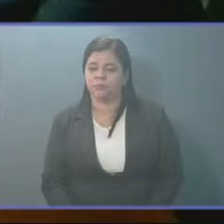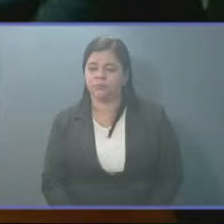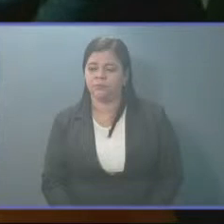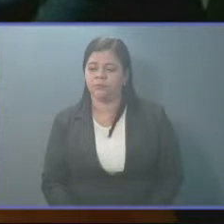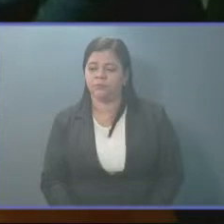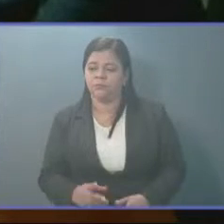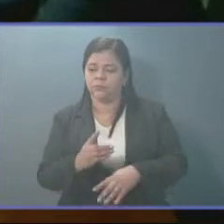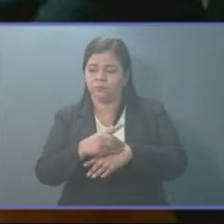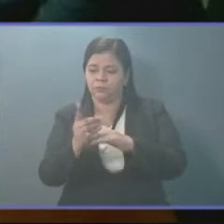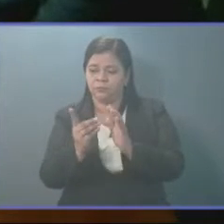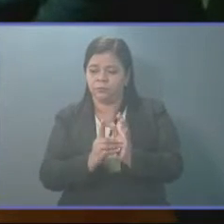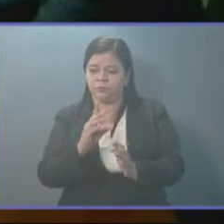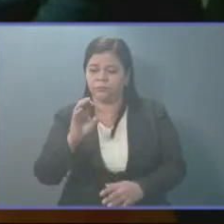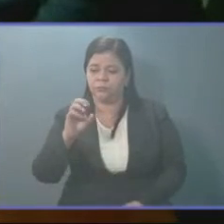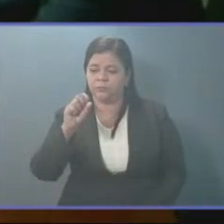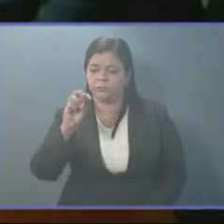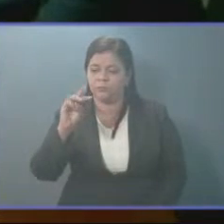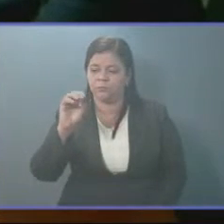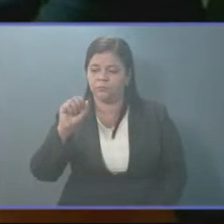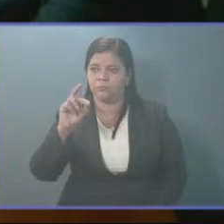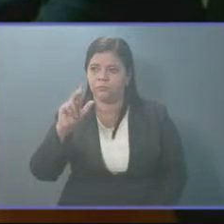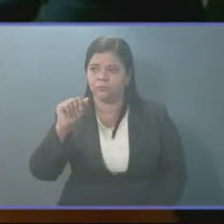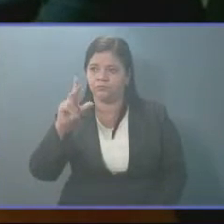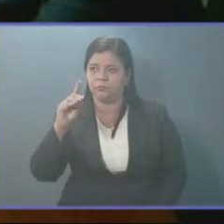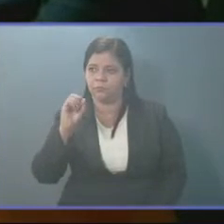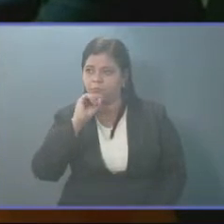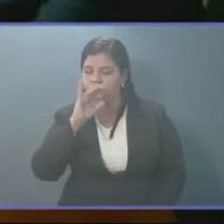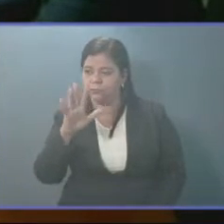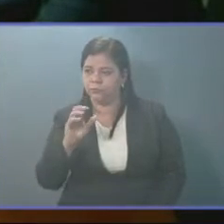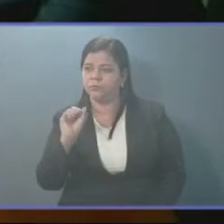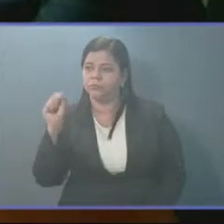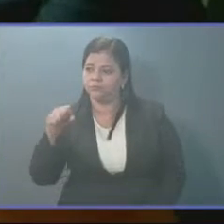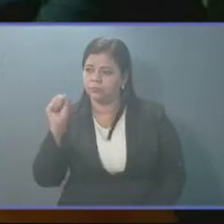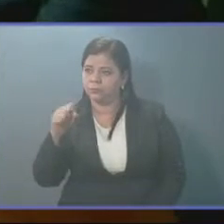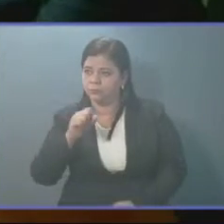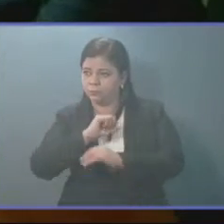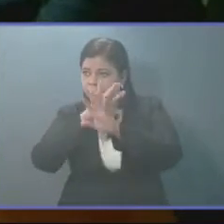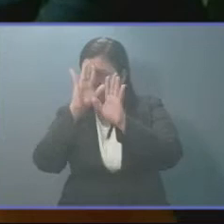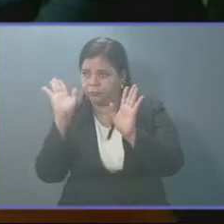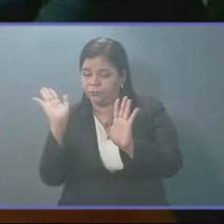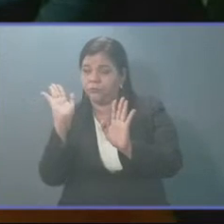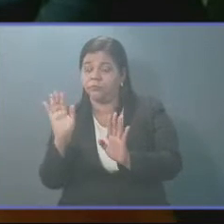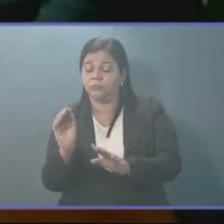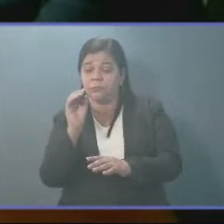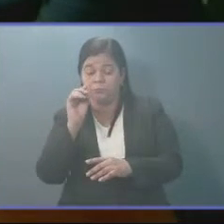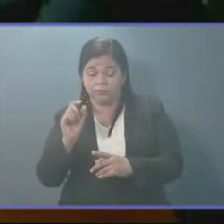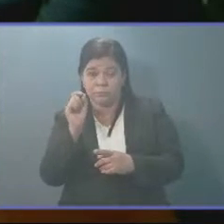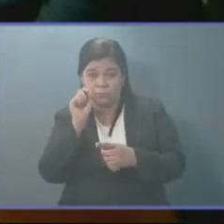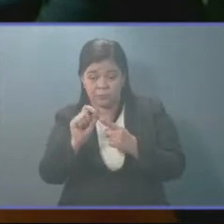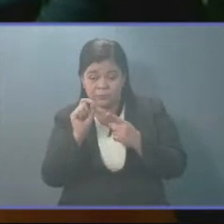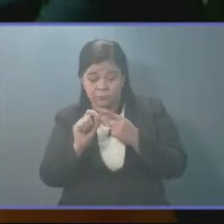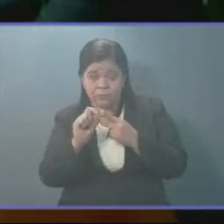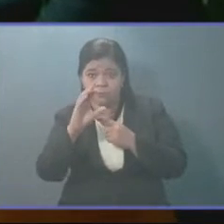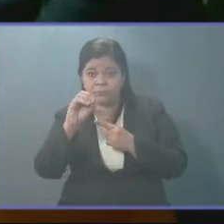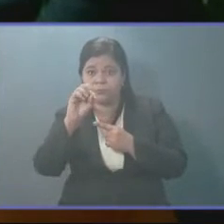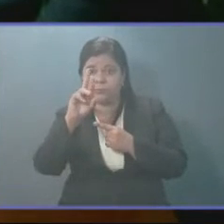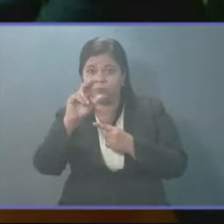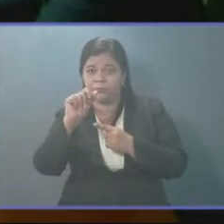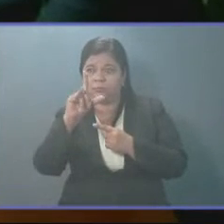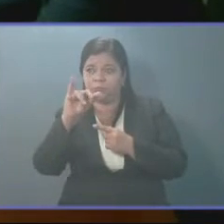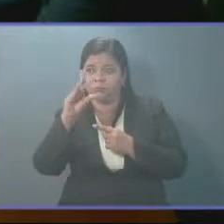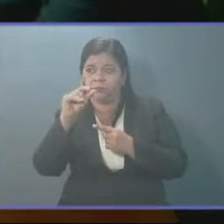Diputada Esmeralda. Solamente agregarles que el principio de oralidad es bien claro,